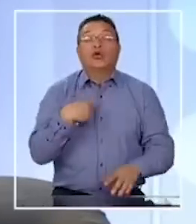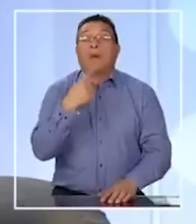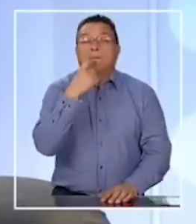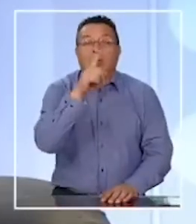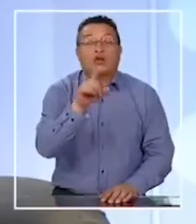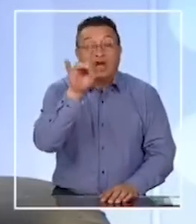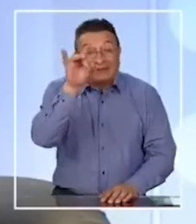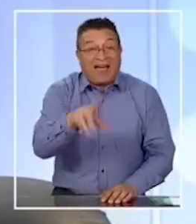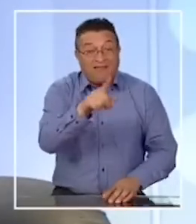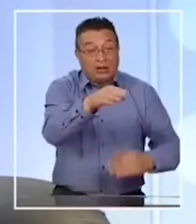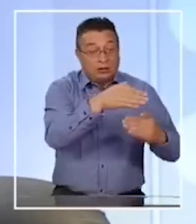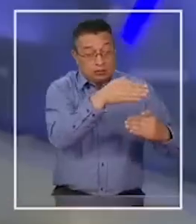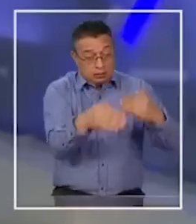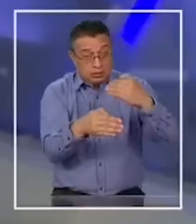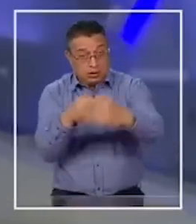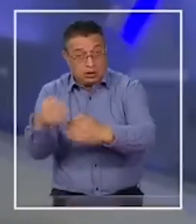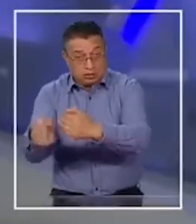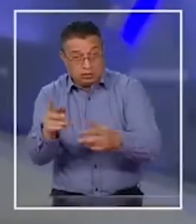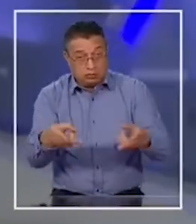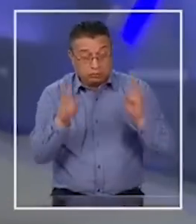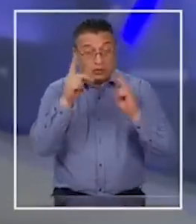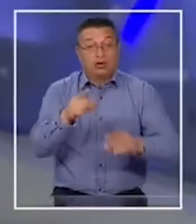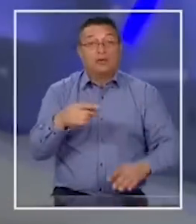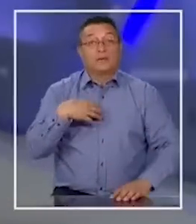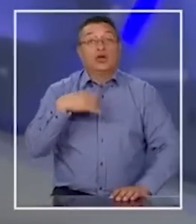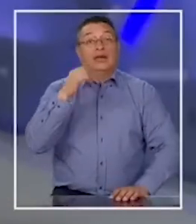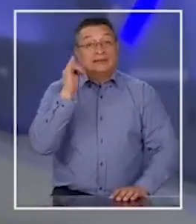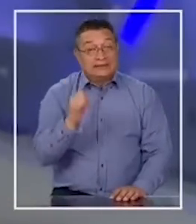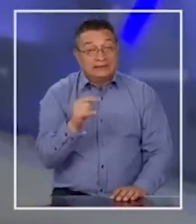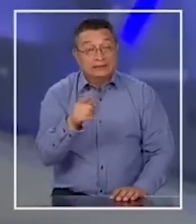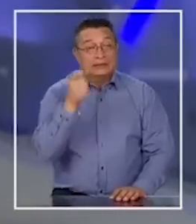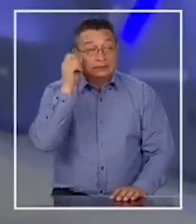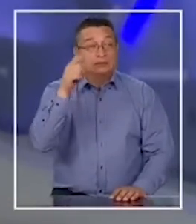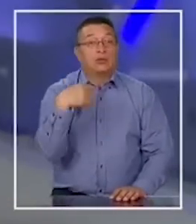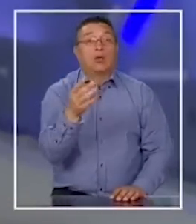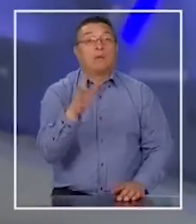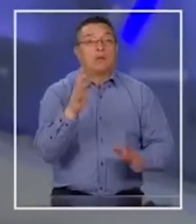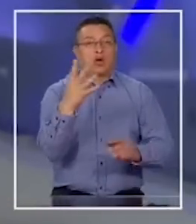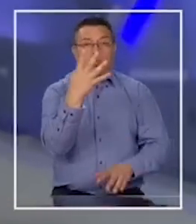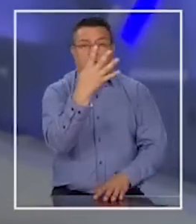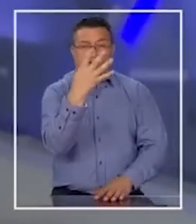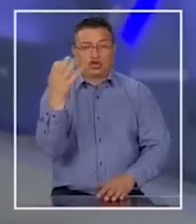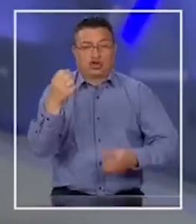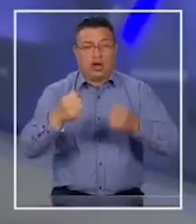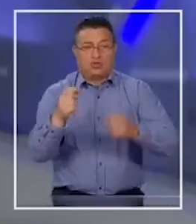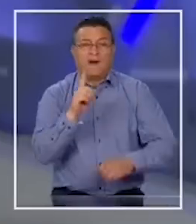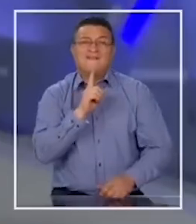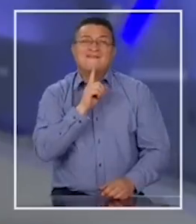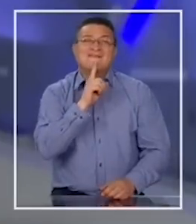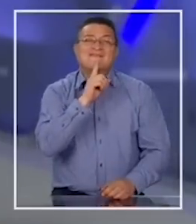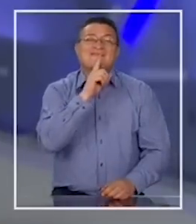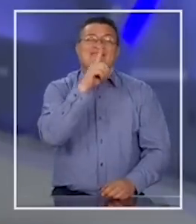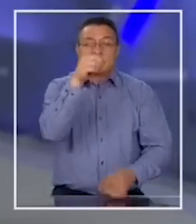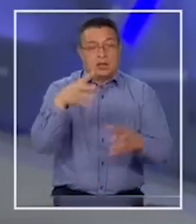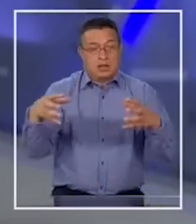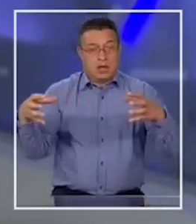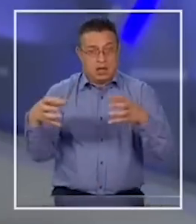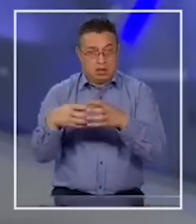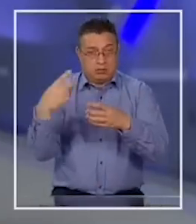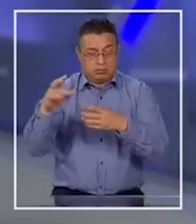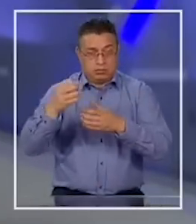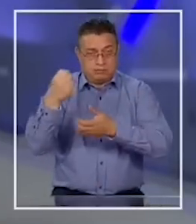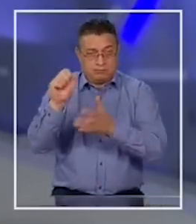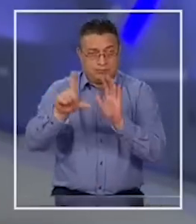sigue funcionando lo que sí sé es que por ejemplo hay del orden de cuatrocientos vehículos de alta gama pertenecientes a distintas bandas de narcotraficantes